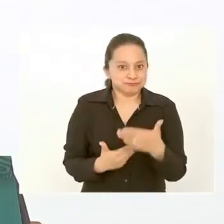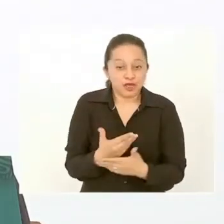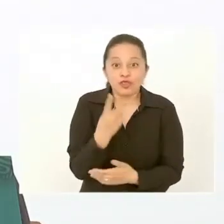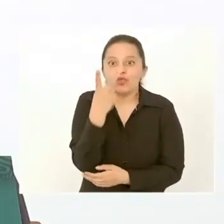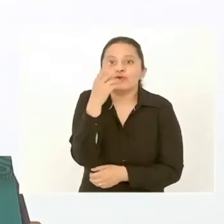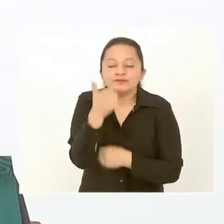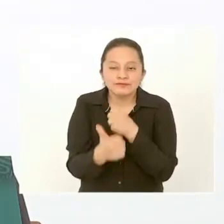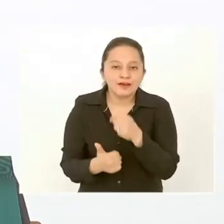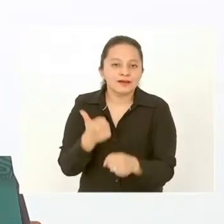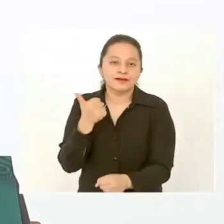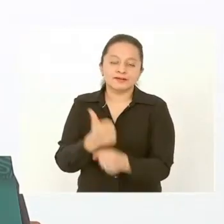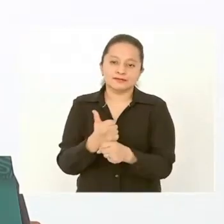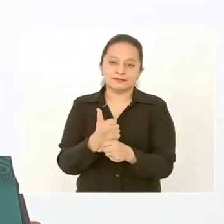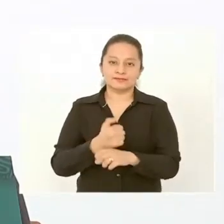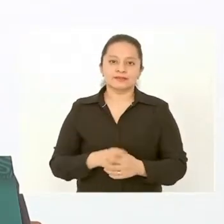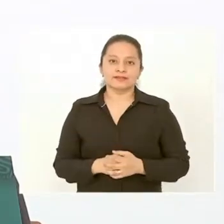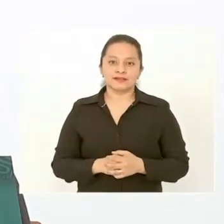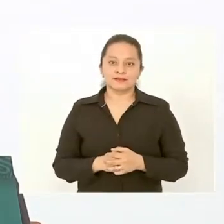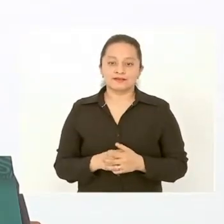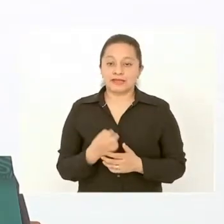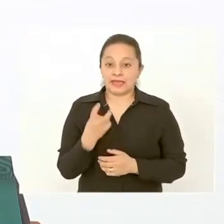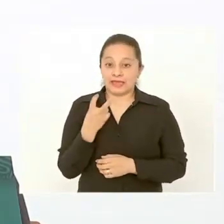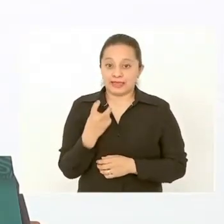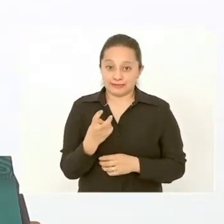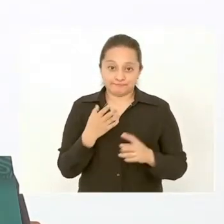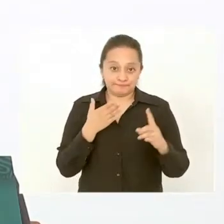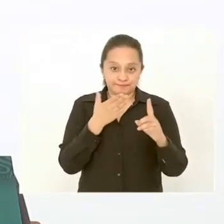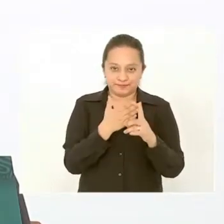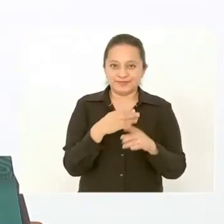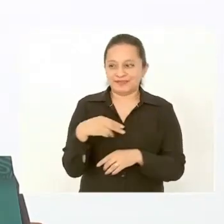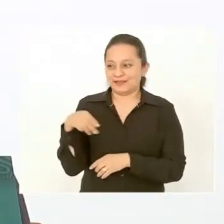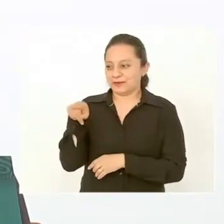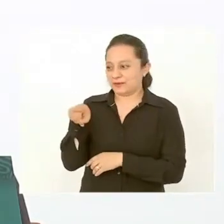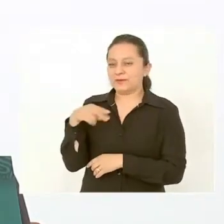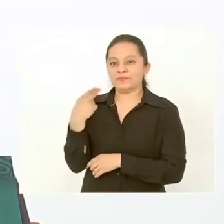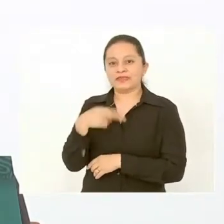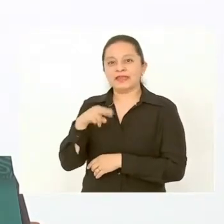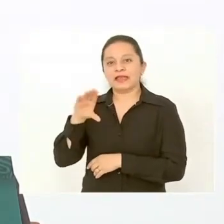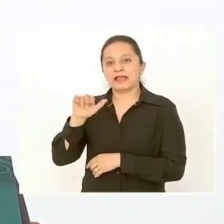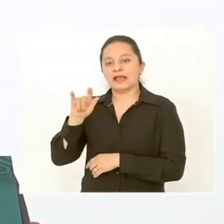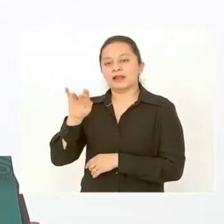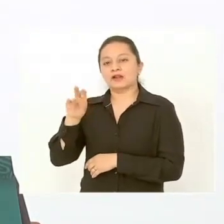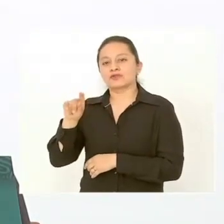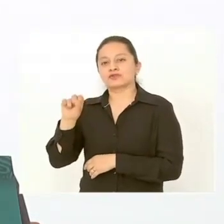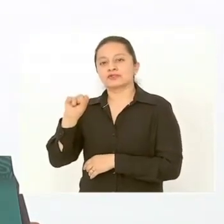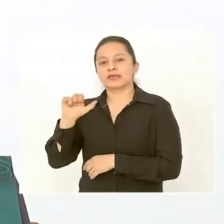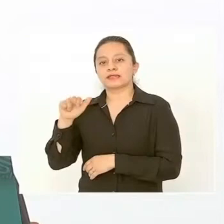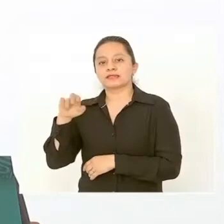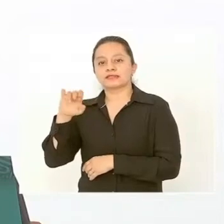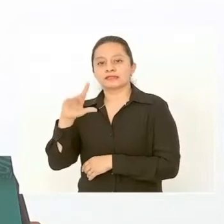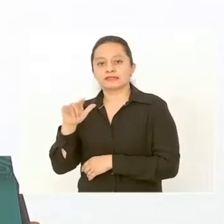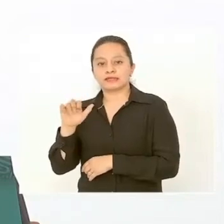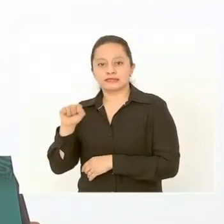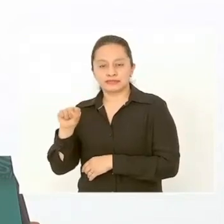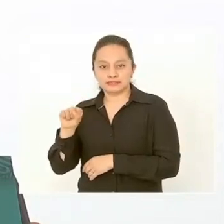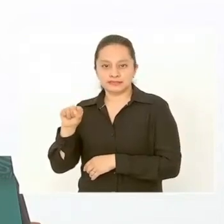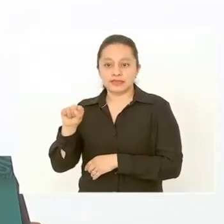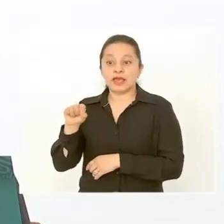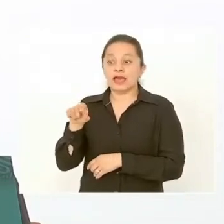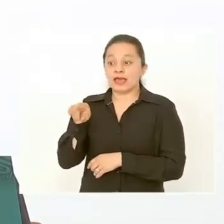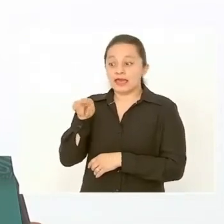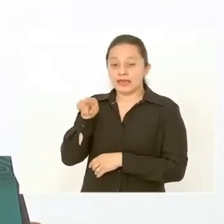años eso es lo que carlos sánchez de infraestructura de salud de link sabe y me ha